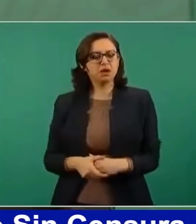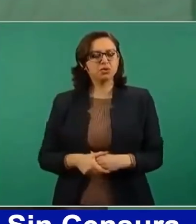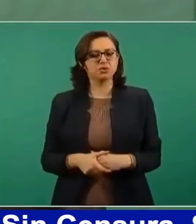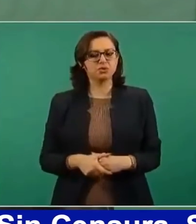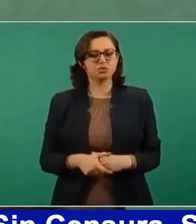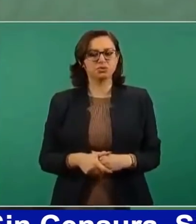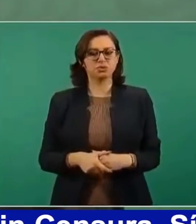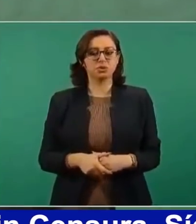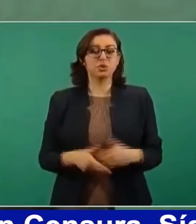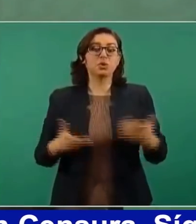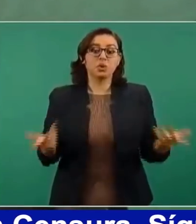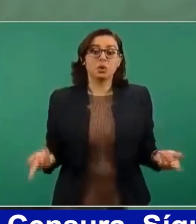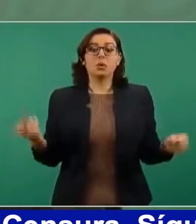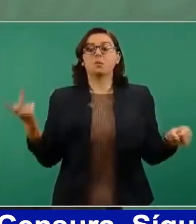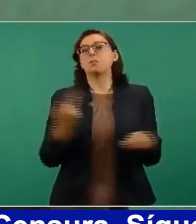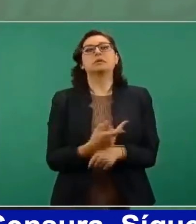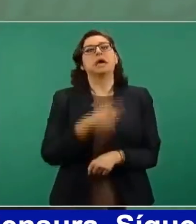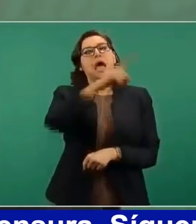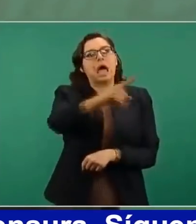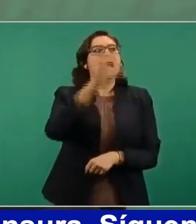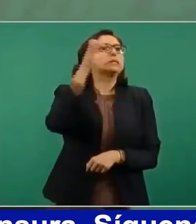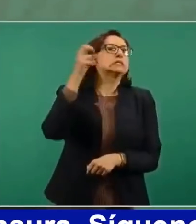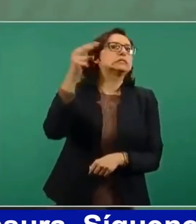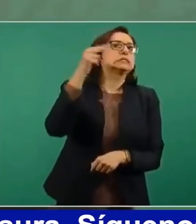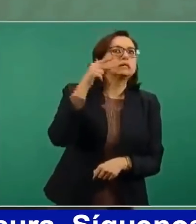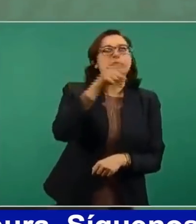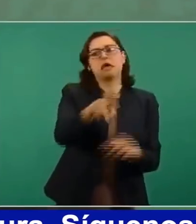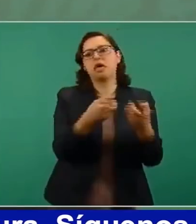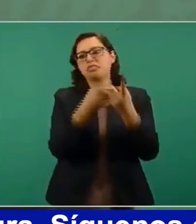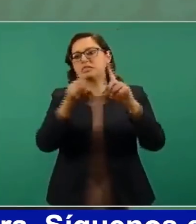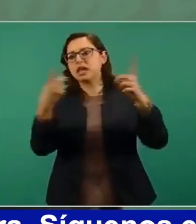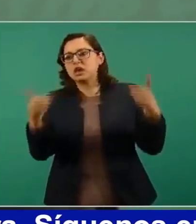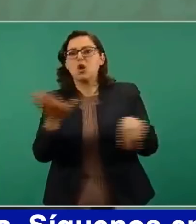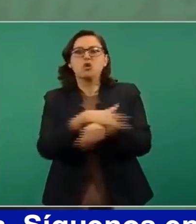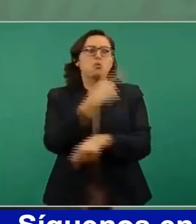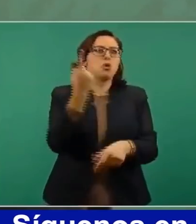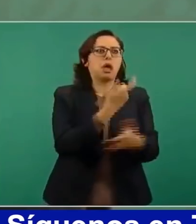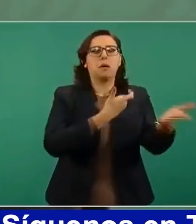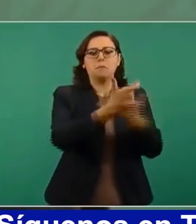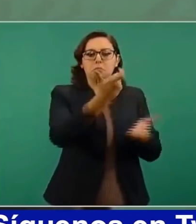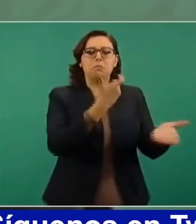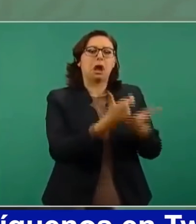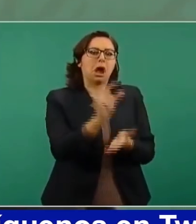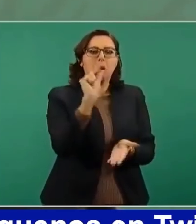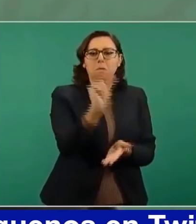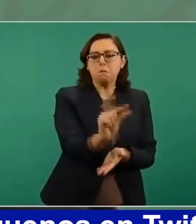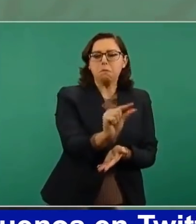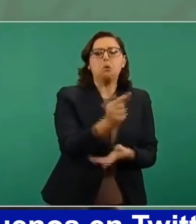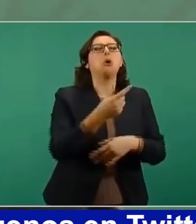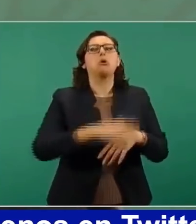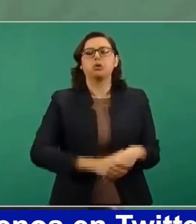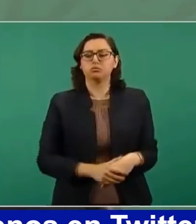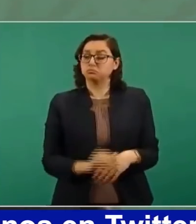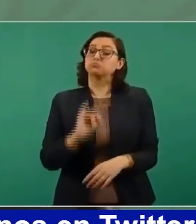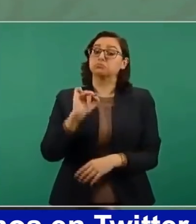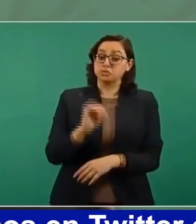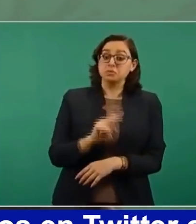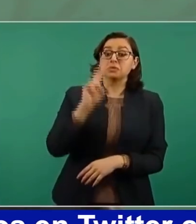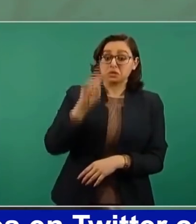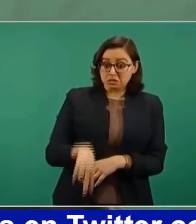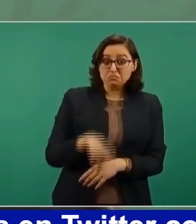hablaba de que la ventaja comparativa de China era de que estaban muy bajos los salarios, y sí, estaban